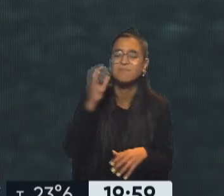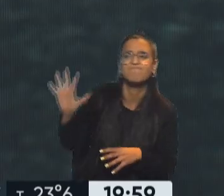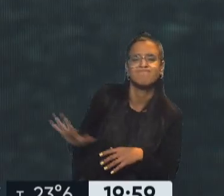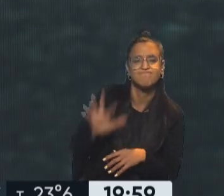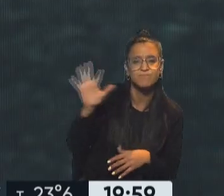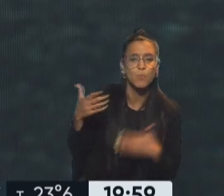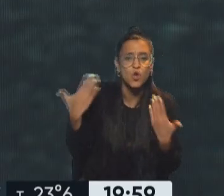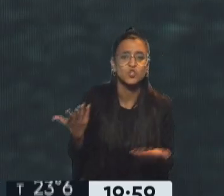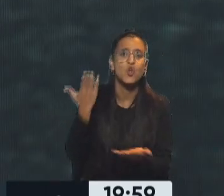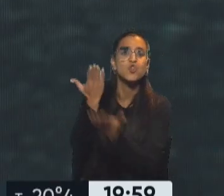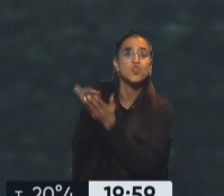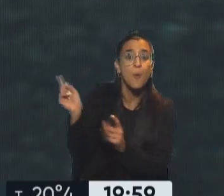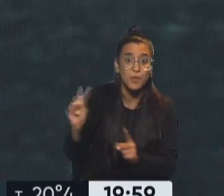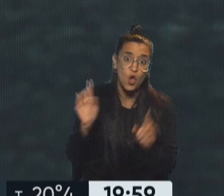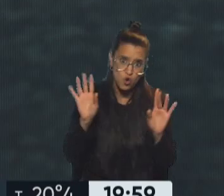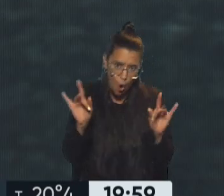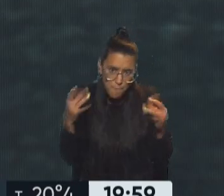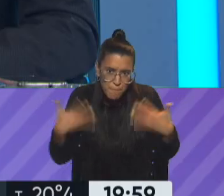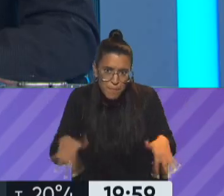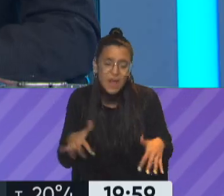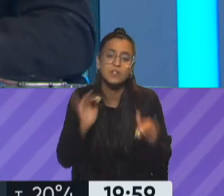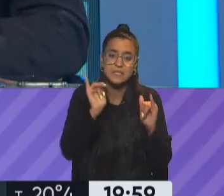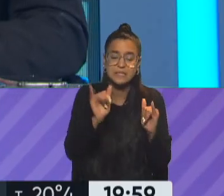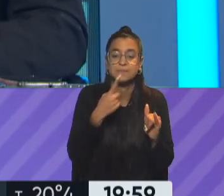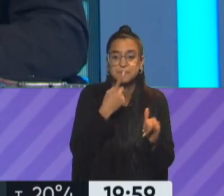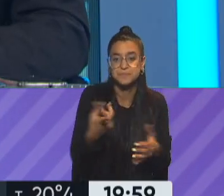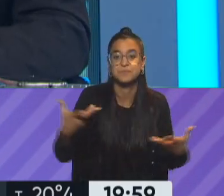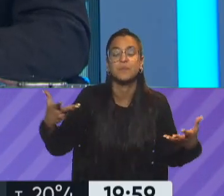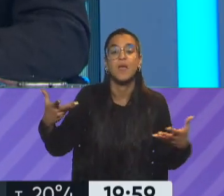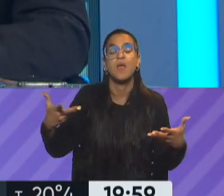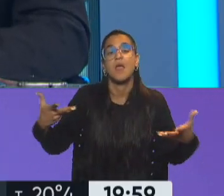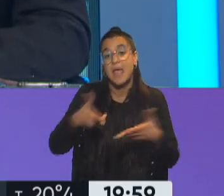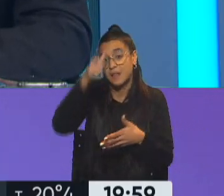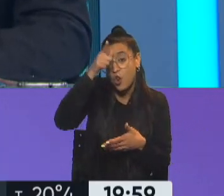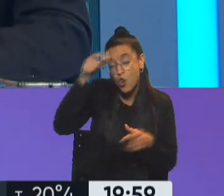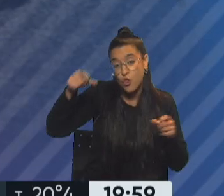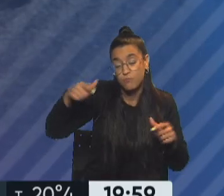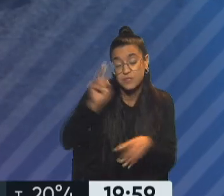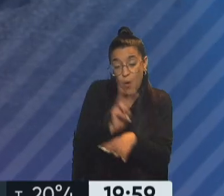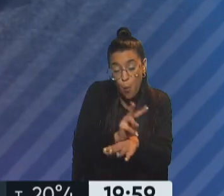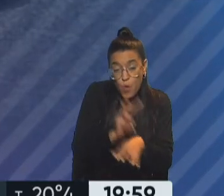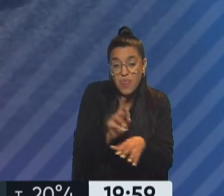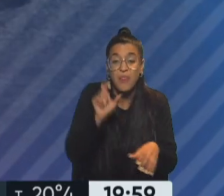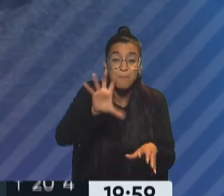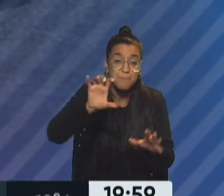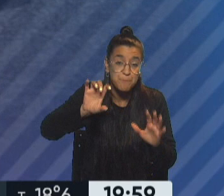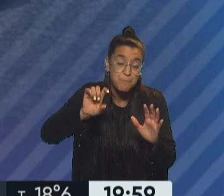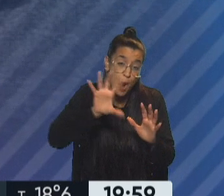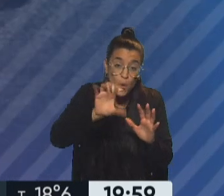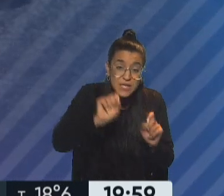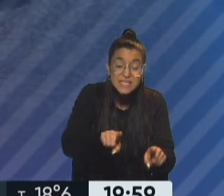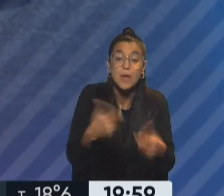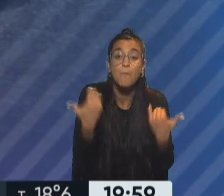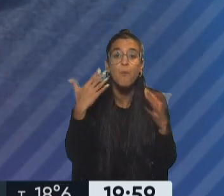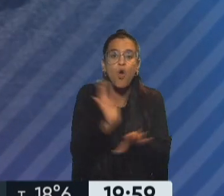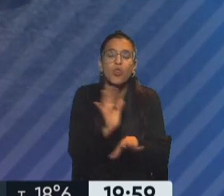había solicitado, es complejo. Pero lo que pasa es que, más allá de que las fuerzas locales, las fuerzas de seguridad provinciales, pudieran ser